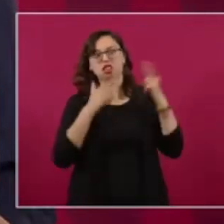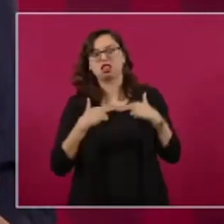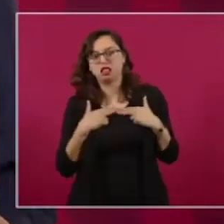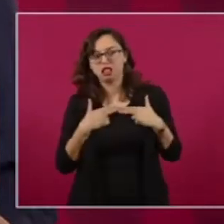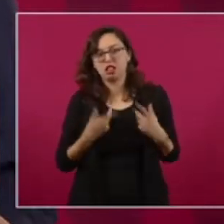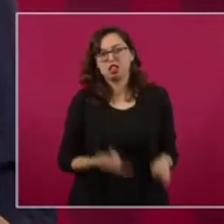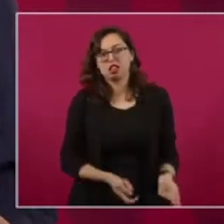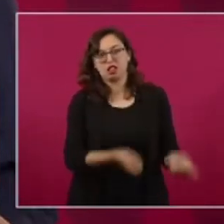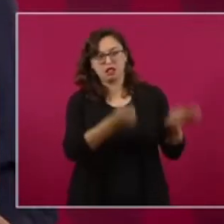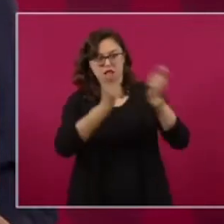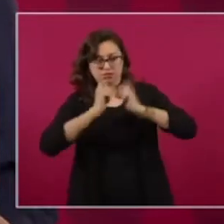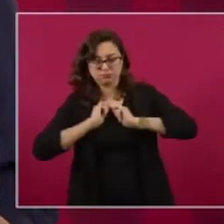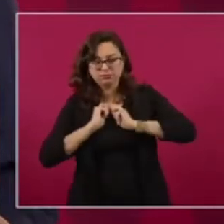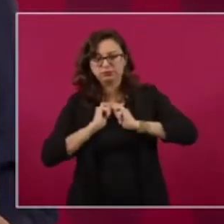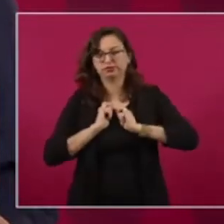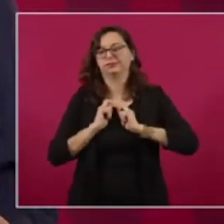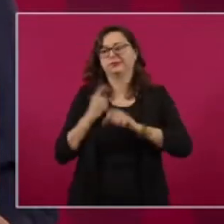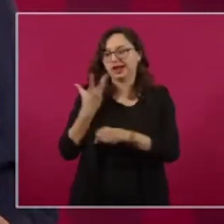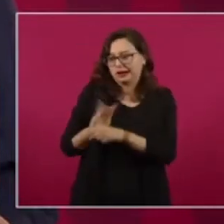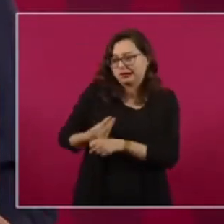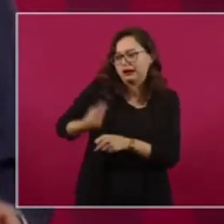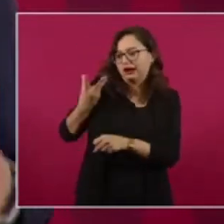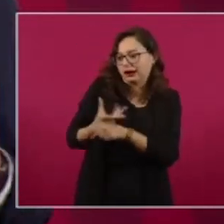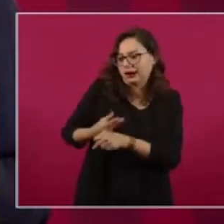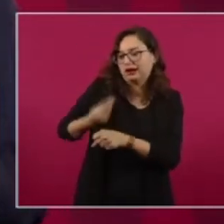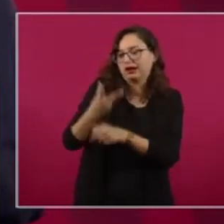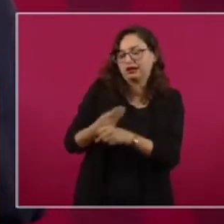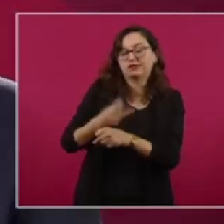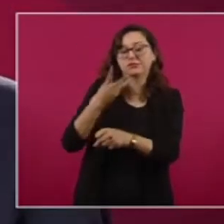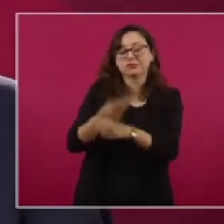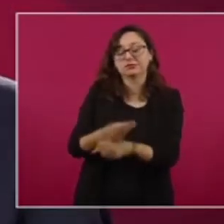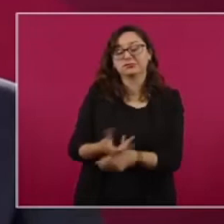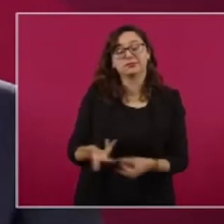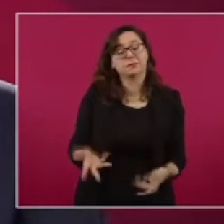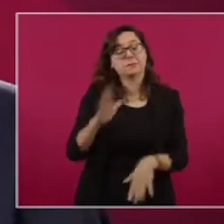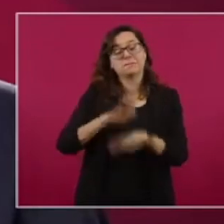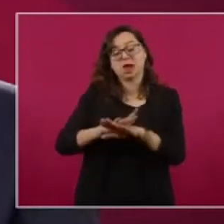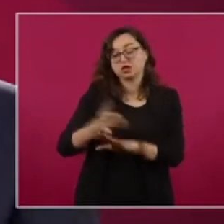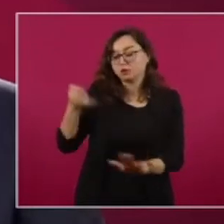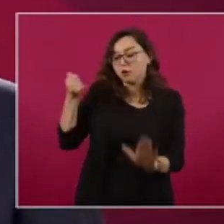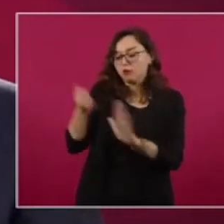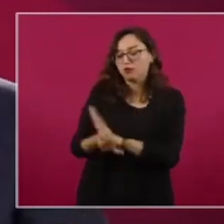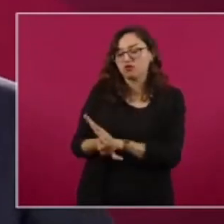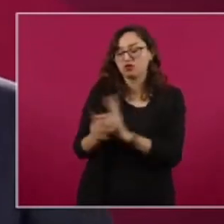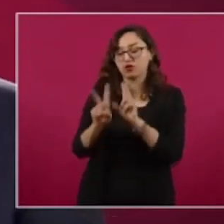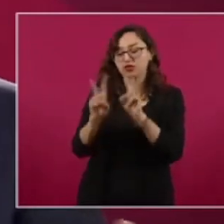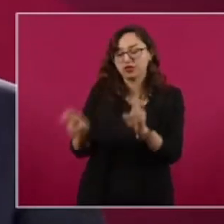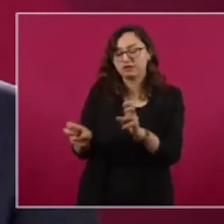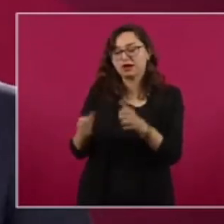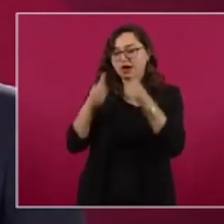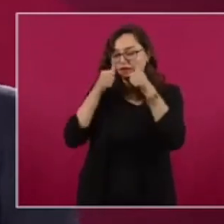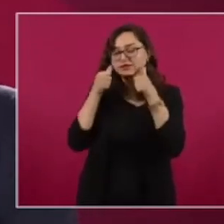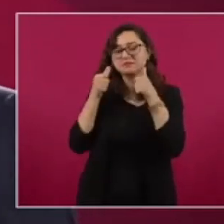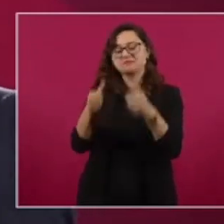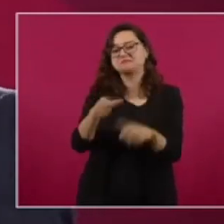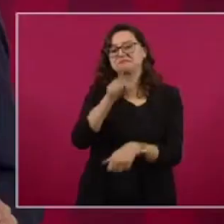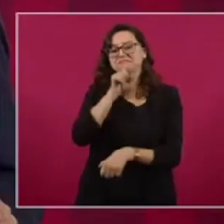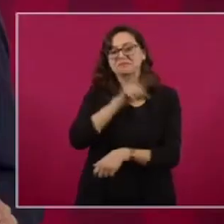no se atendió el fondo, el origen de la inseguridad y de la